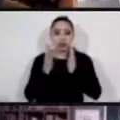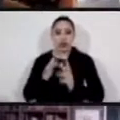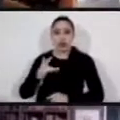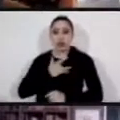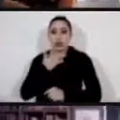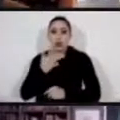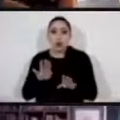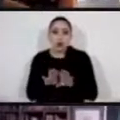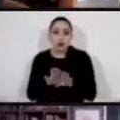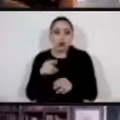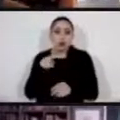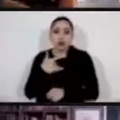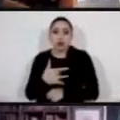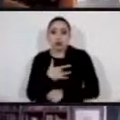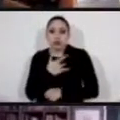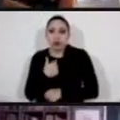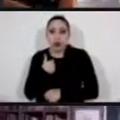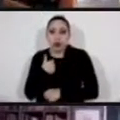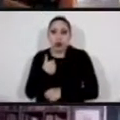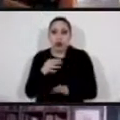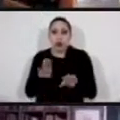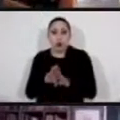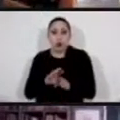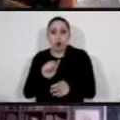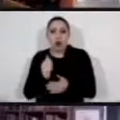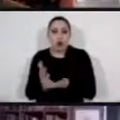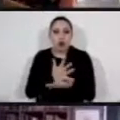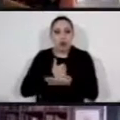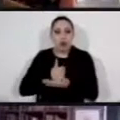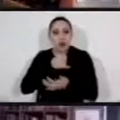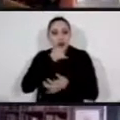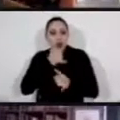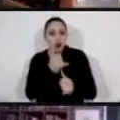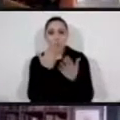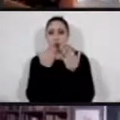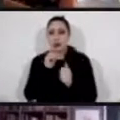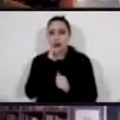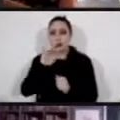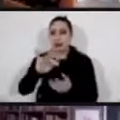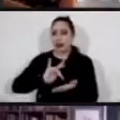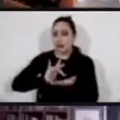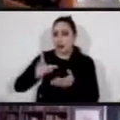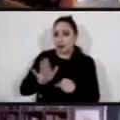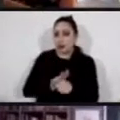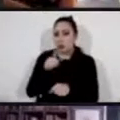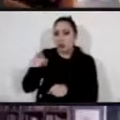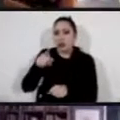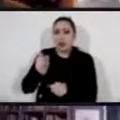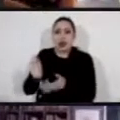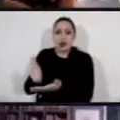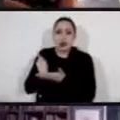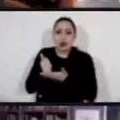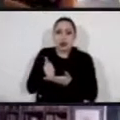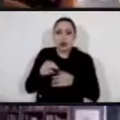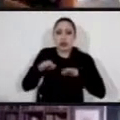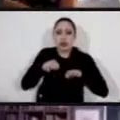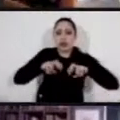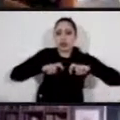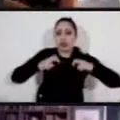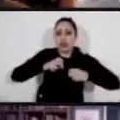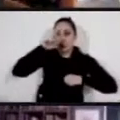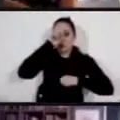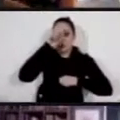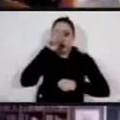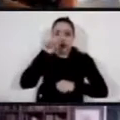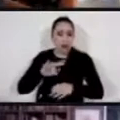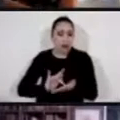sin ningún interés de por medio, muchísimas gracias por su labor y compromiso en el Consejo Consultivo. Quiero resaltar que